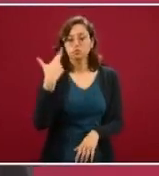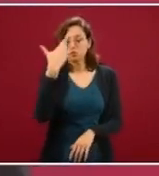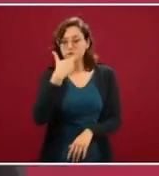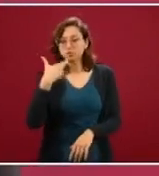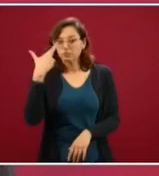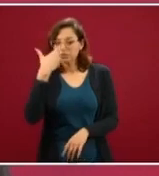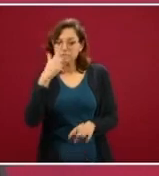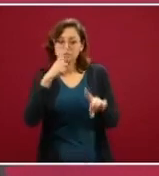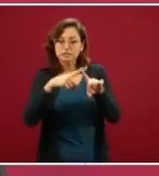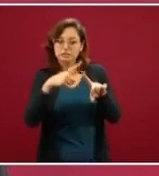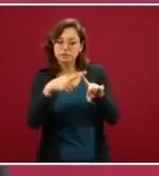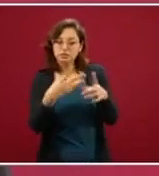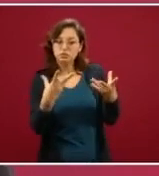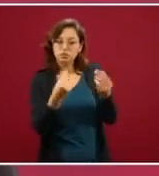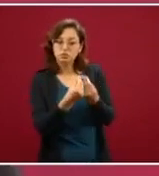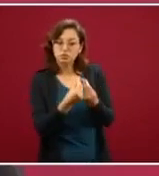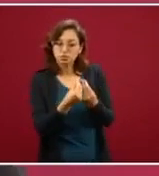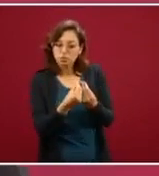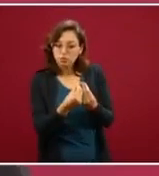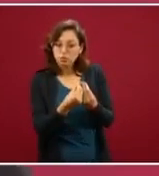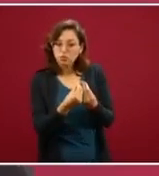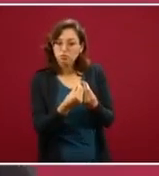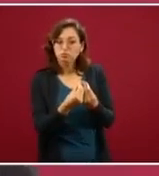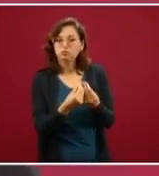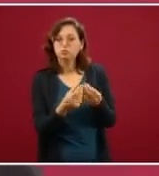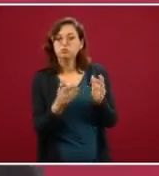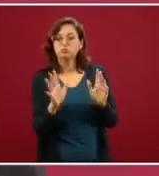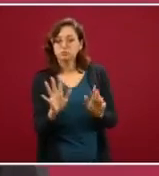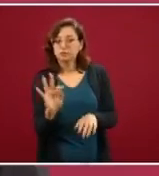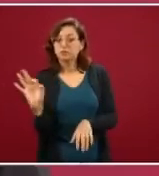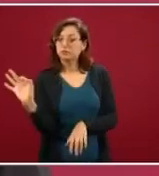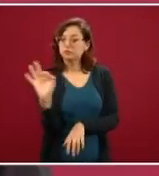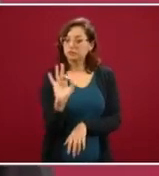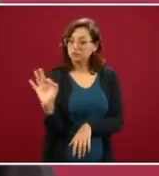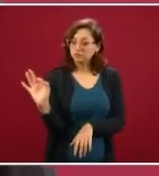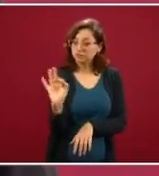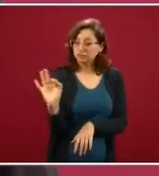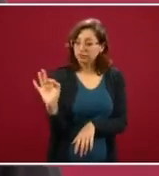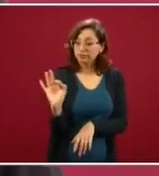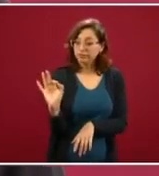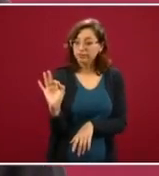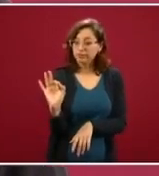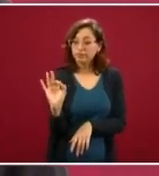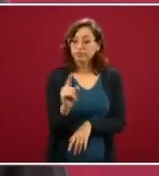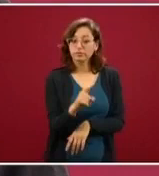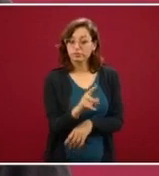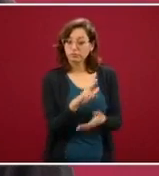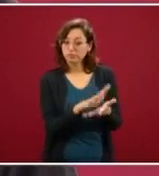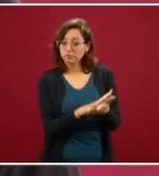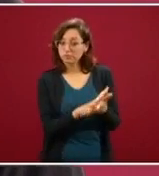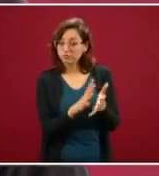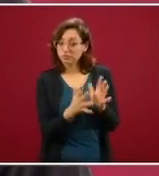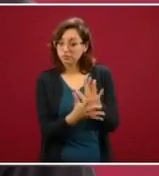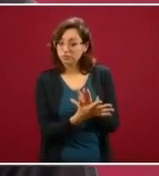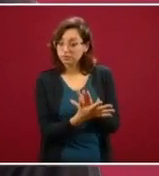estuvieron cerca y se presume que fueron